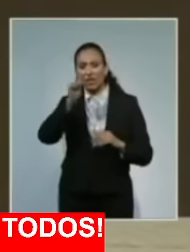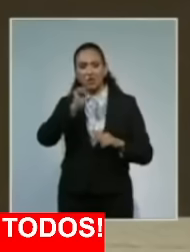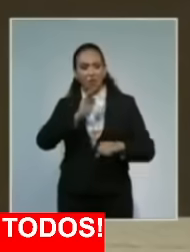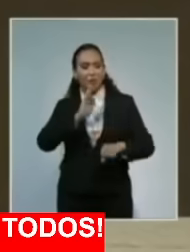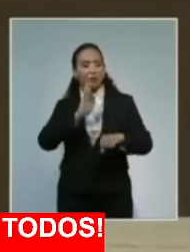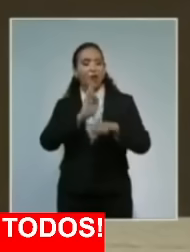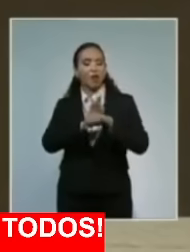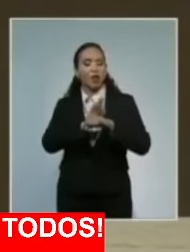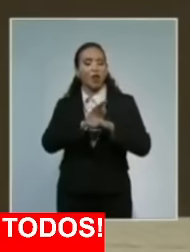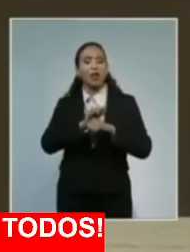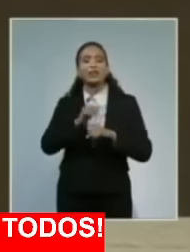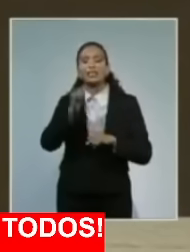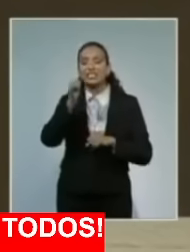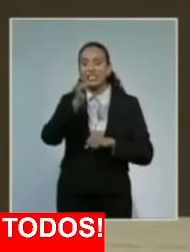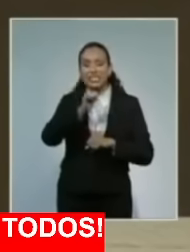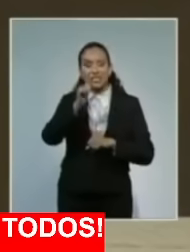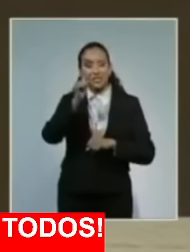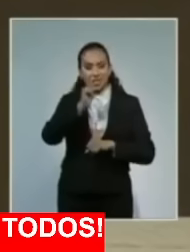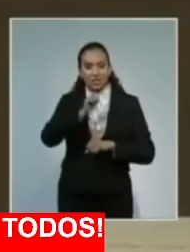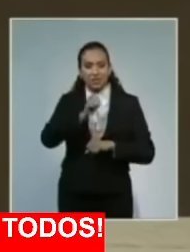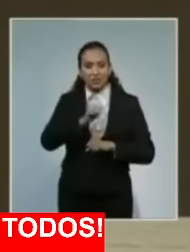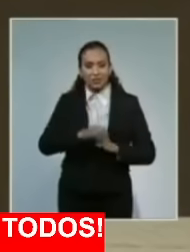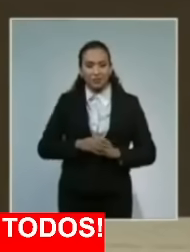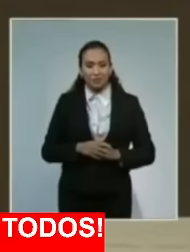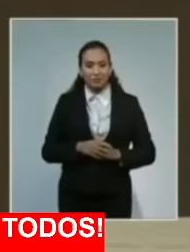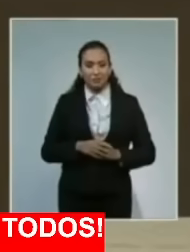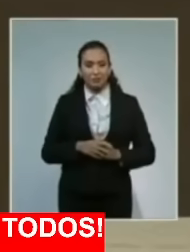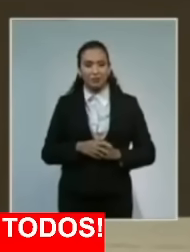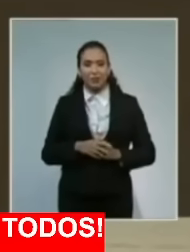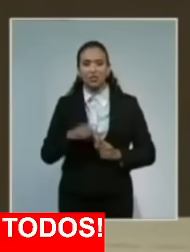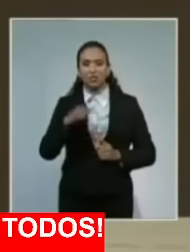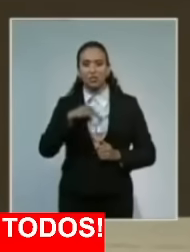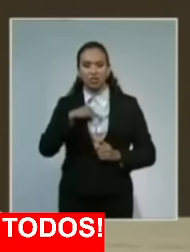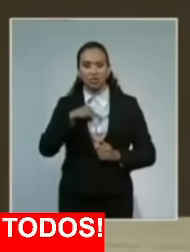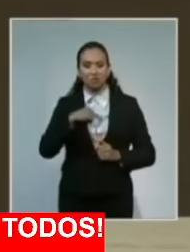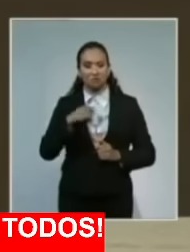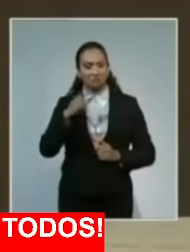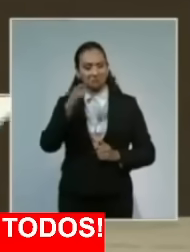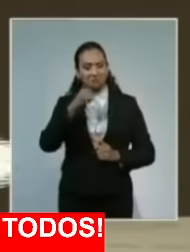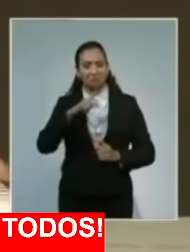de la investidura que trasciende a mi